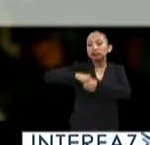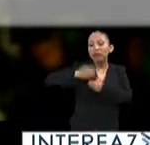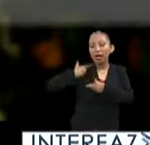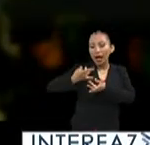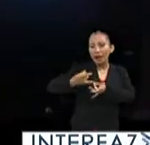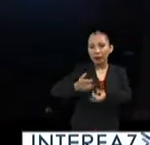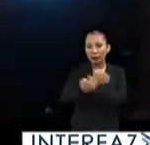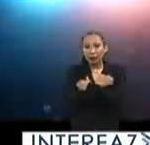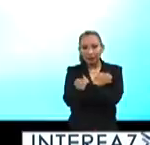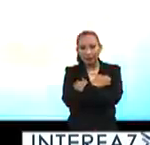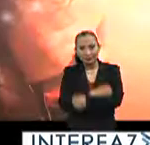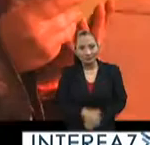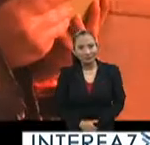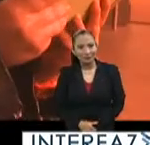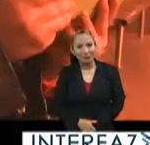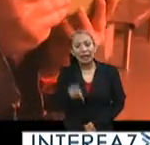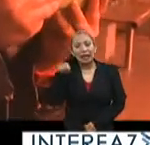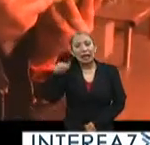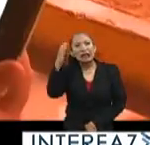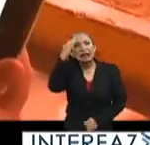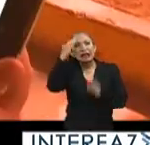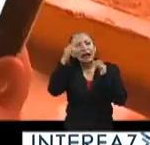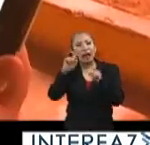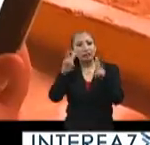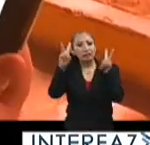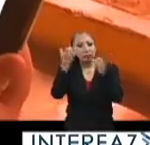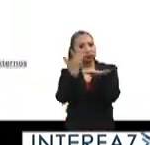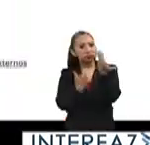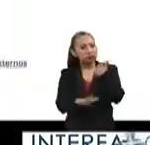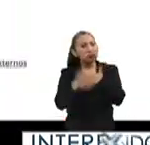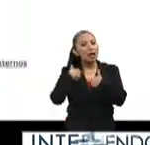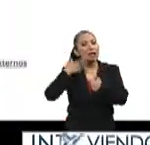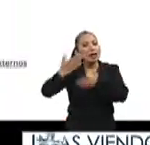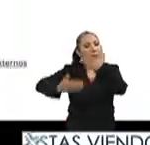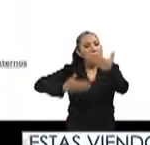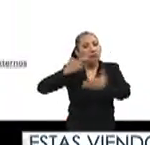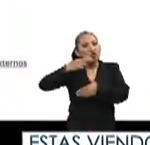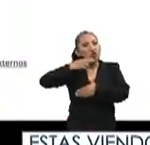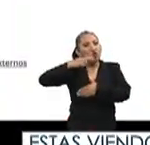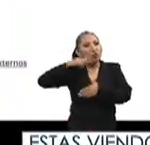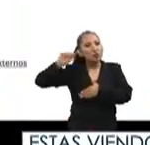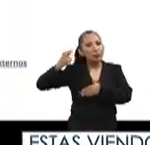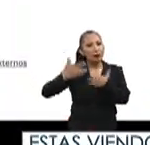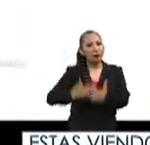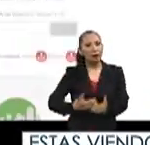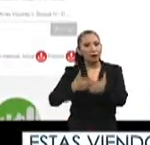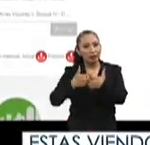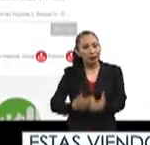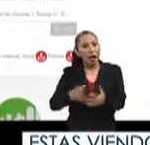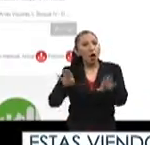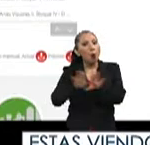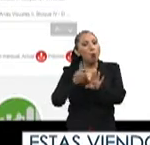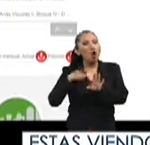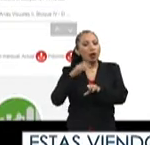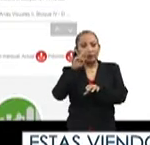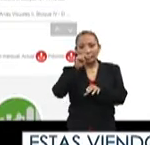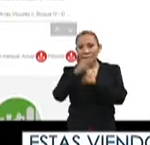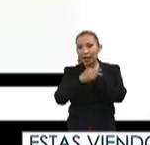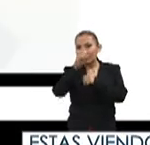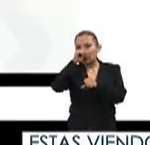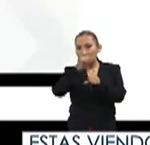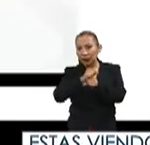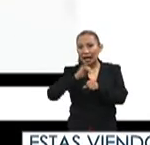y la calidad en la educación. En él conocerás casos de éxito y avances en el uso de la tecnología, como la